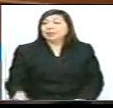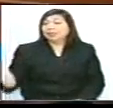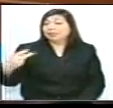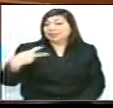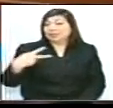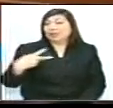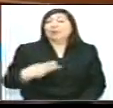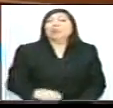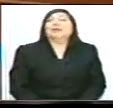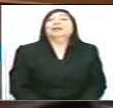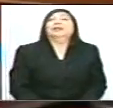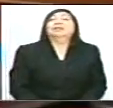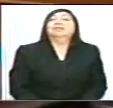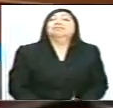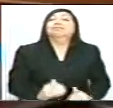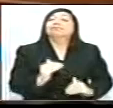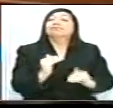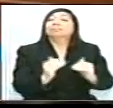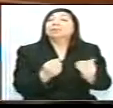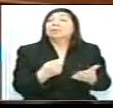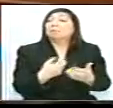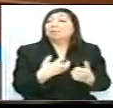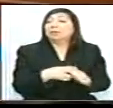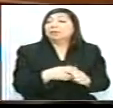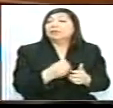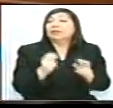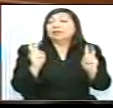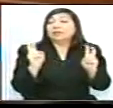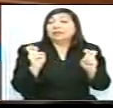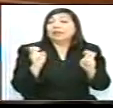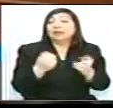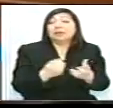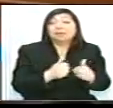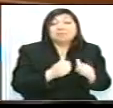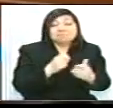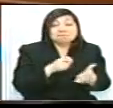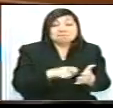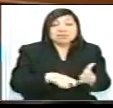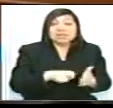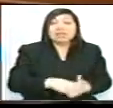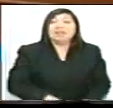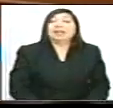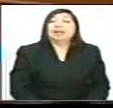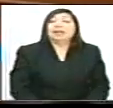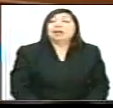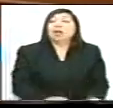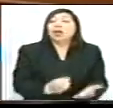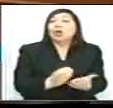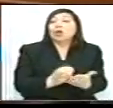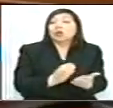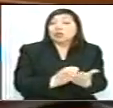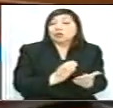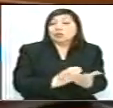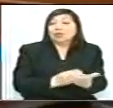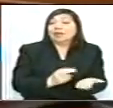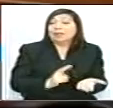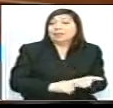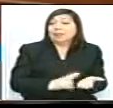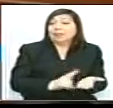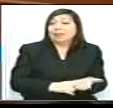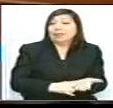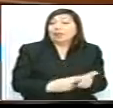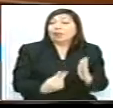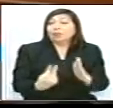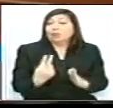segunda tiene que ver con establecer expresamente que los titulares de la actividad minera, en los contratos de estabilidad tributaria a